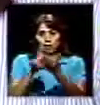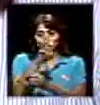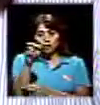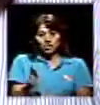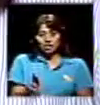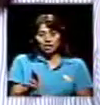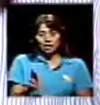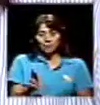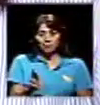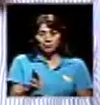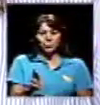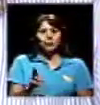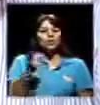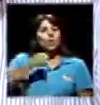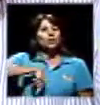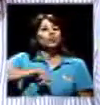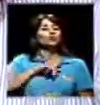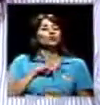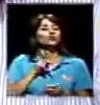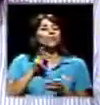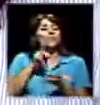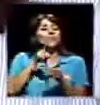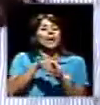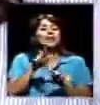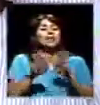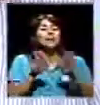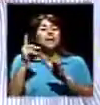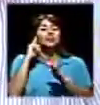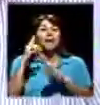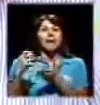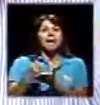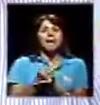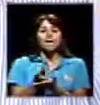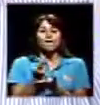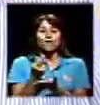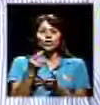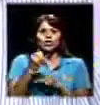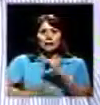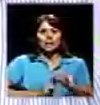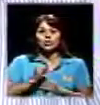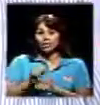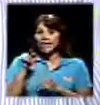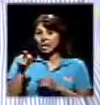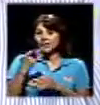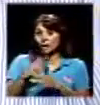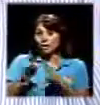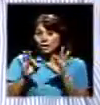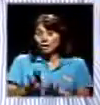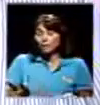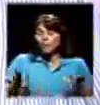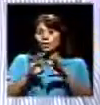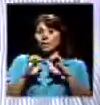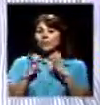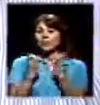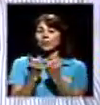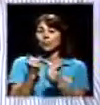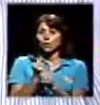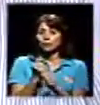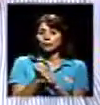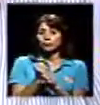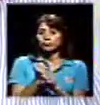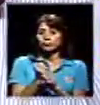participamos por fondos internacionales, ella era parte importante del equipo, y era parte importante del equipo por